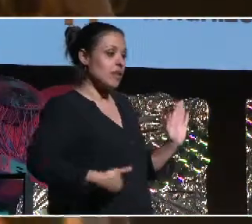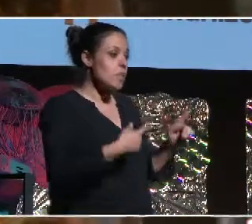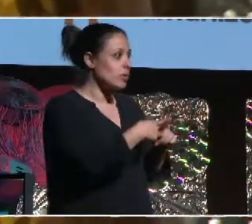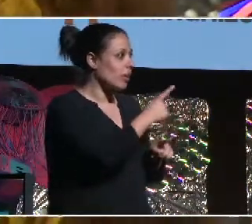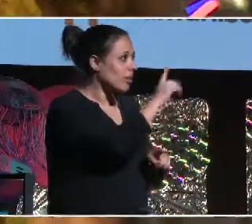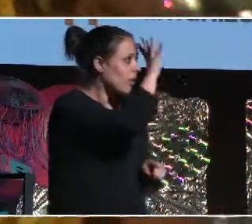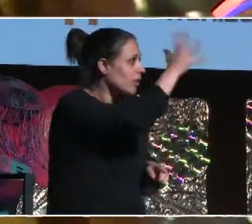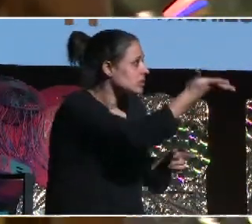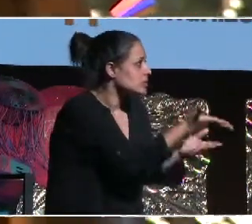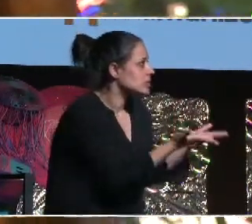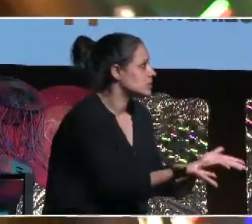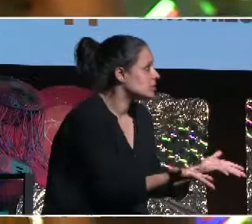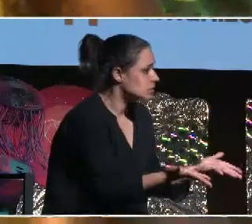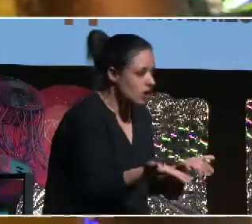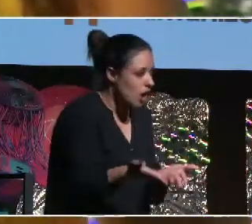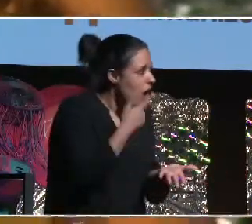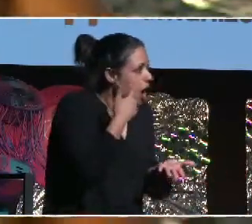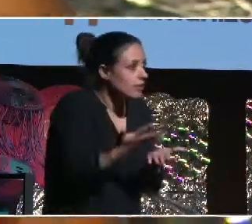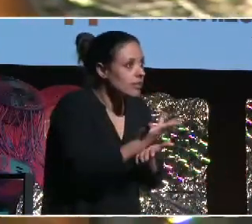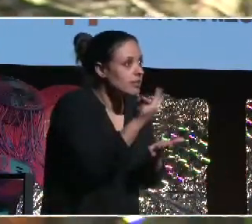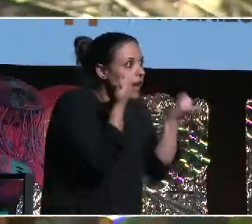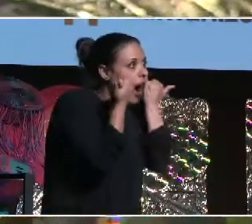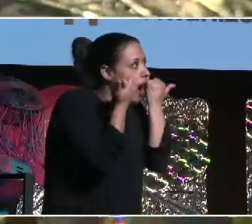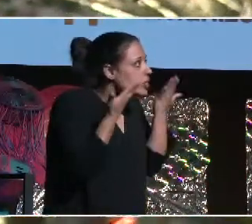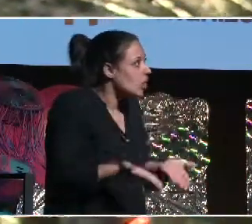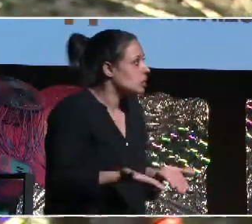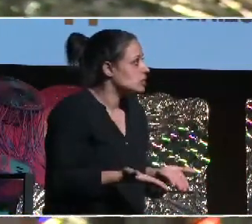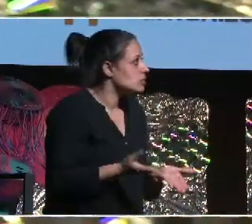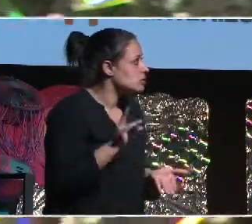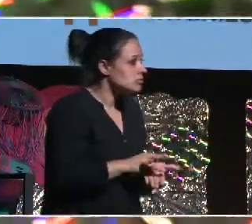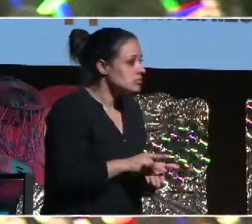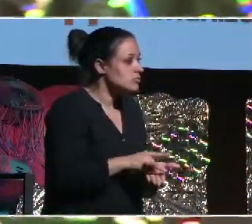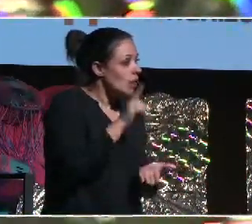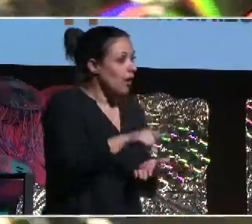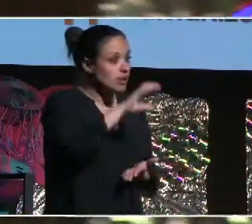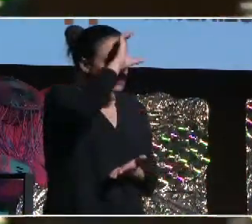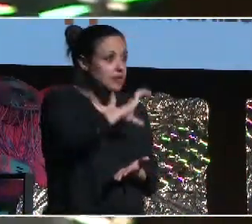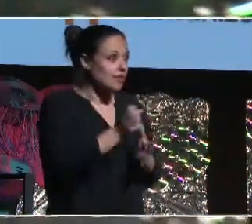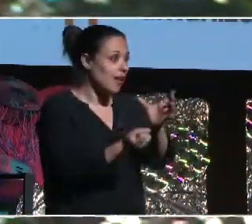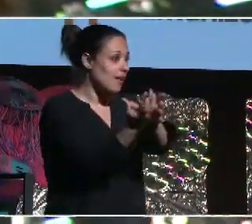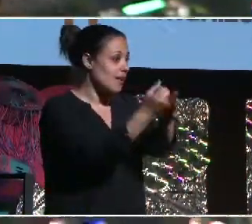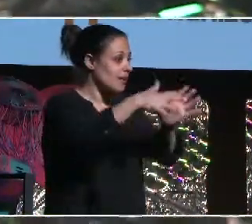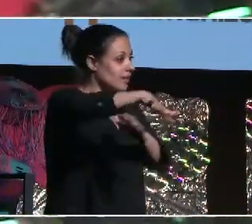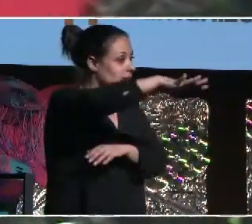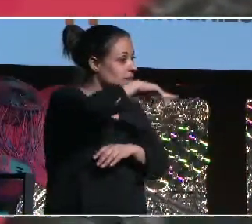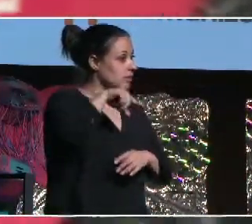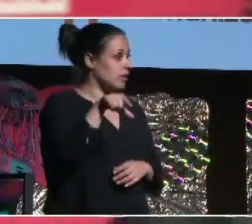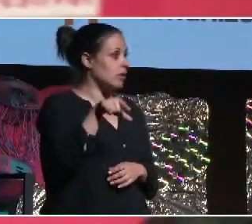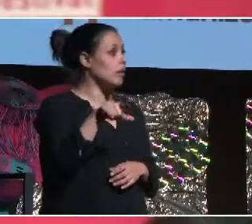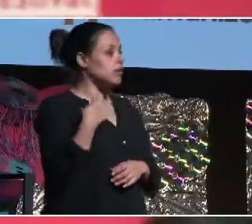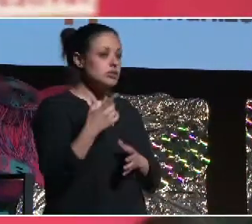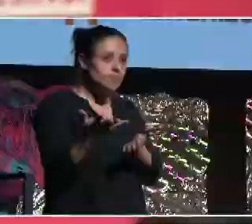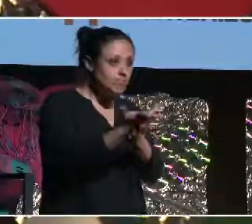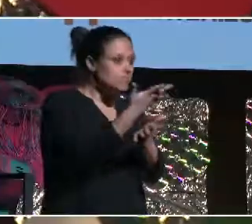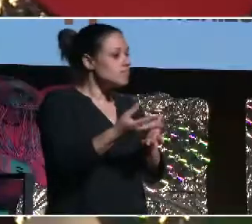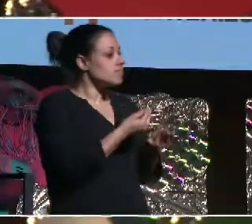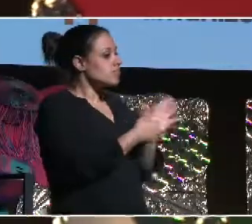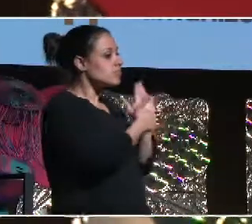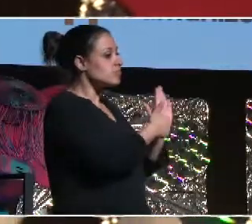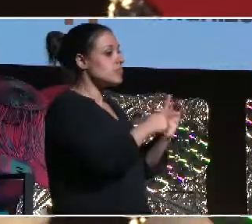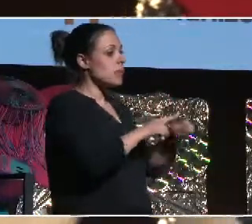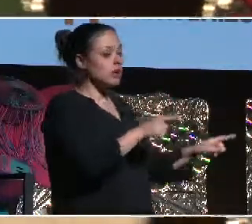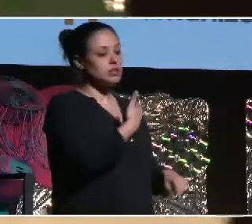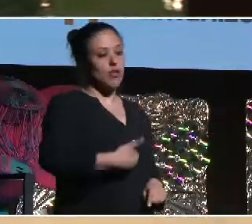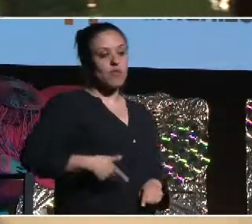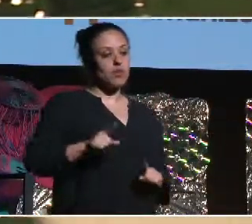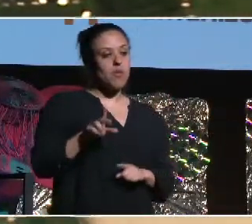principales desafíos que aparecen siempre que hay datos recopilados por los ciudadanos es el hecho de que los gobiernos no